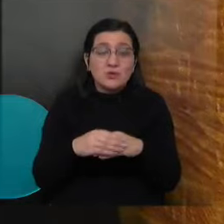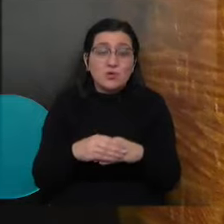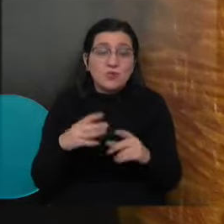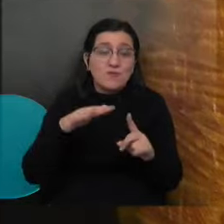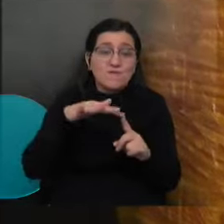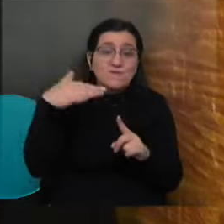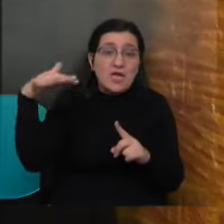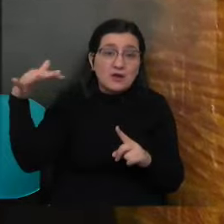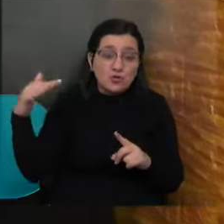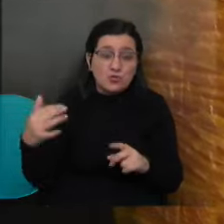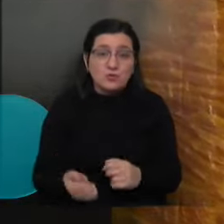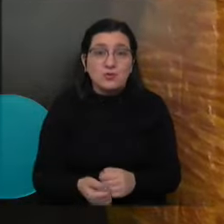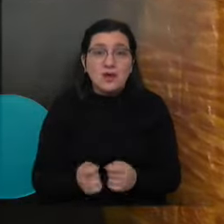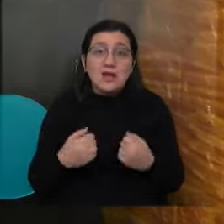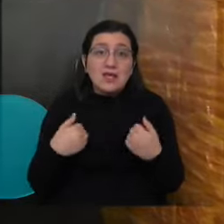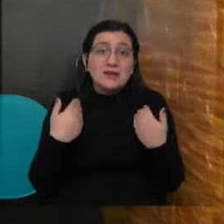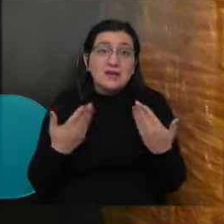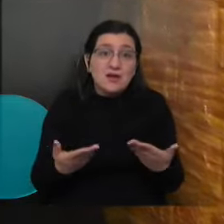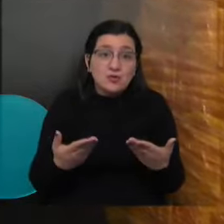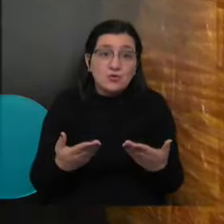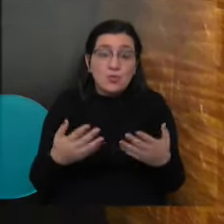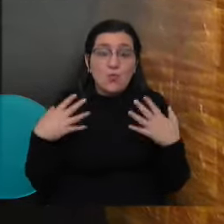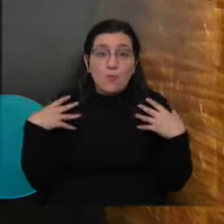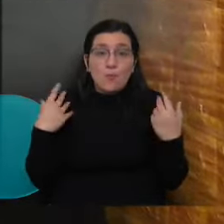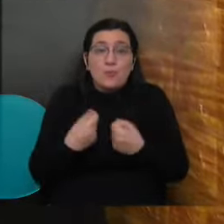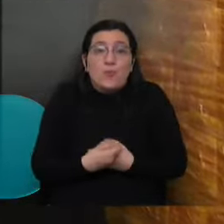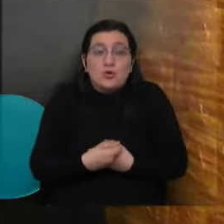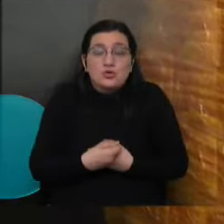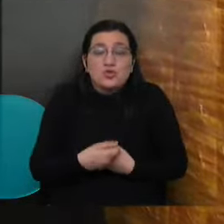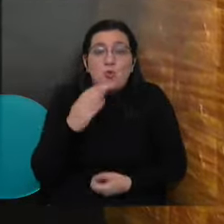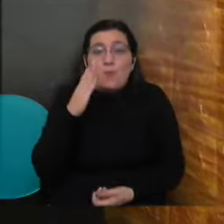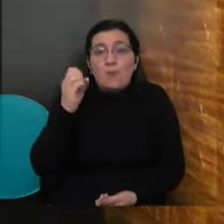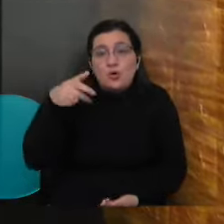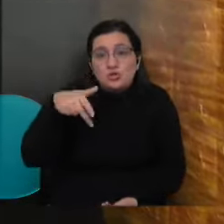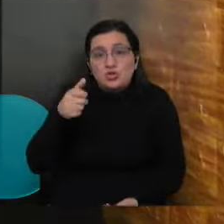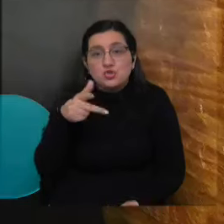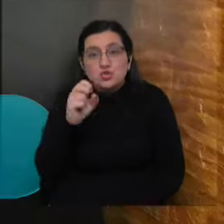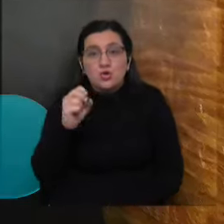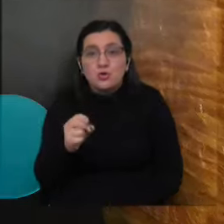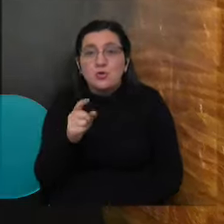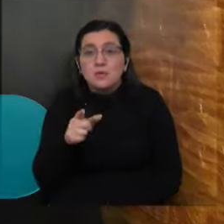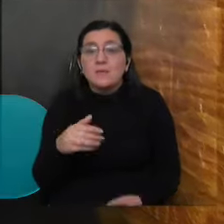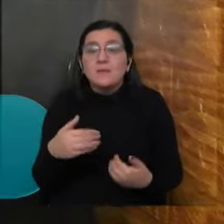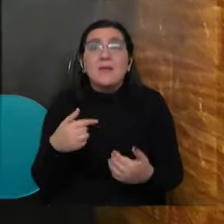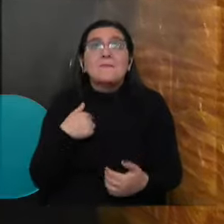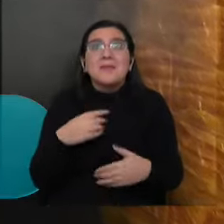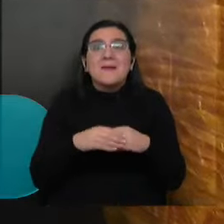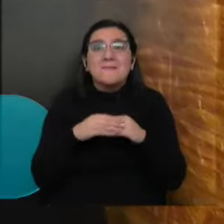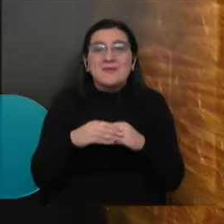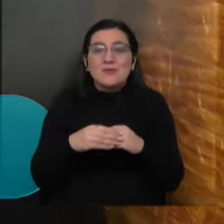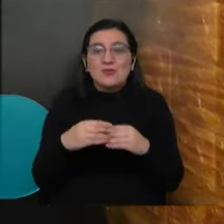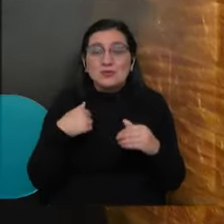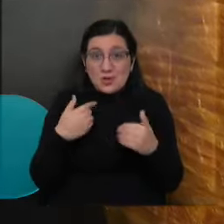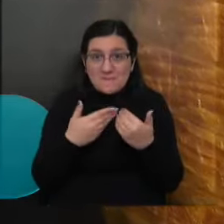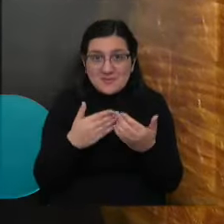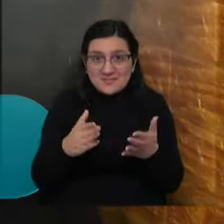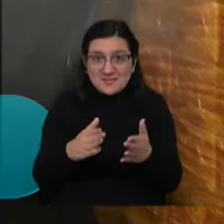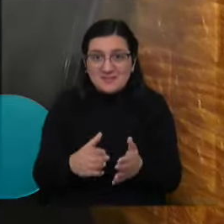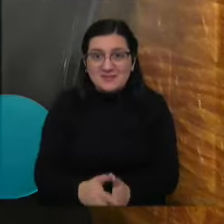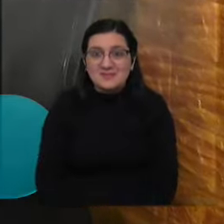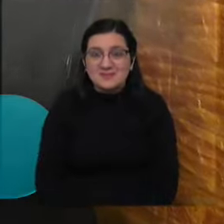él tenía mucho frío un Poncho de lana mejor regalo que recibió el conductor de este programa Cuál fue el mejor regalo que te hizo un amigo tengo un amigo que cuando yo empecé viene